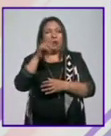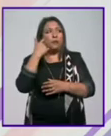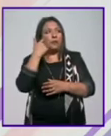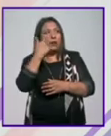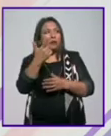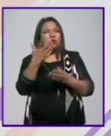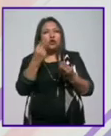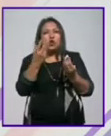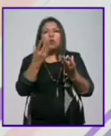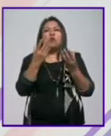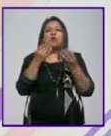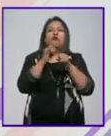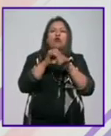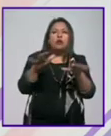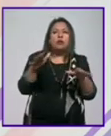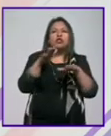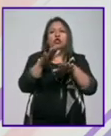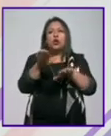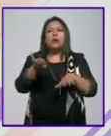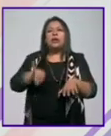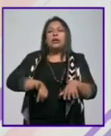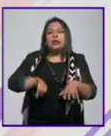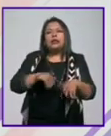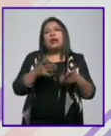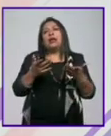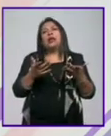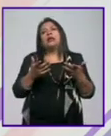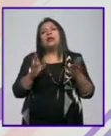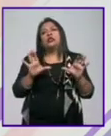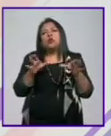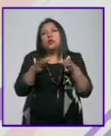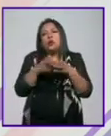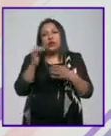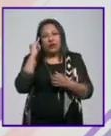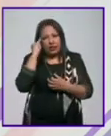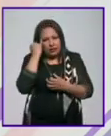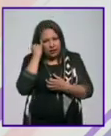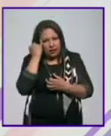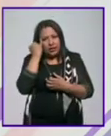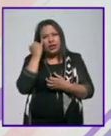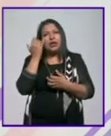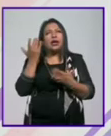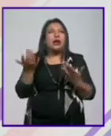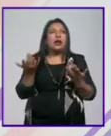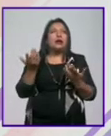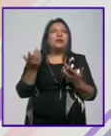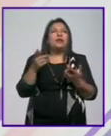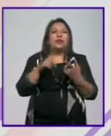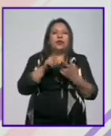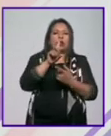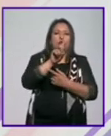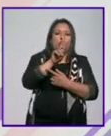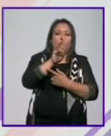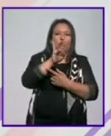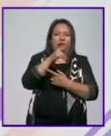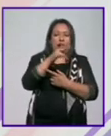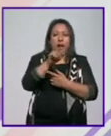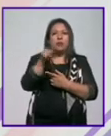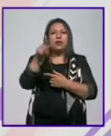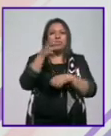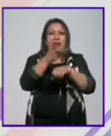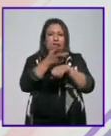como confluencias en el interés sobre las comunidades indígenas locales, ¿no? Durham con las